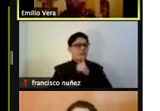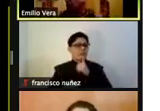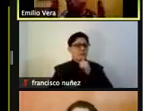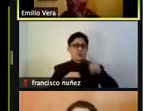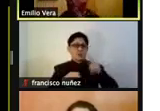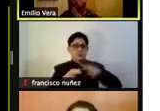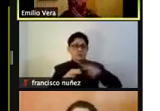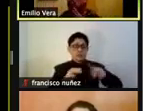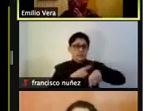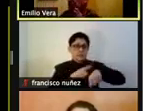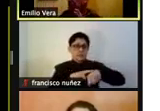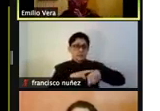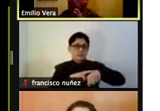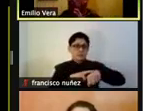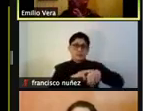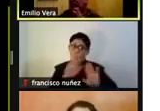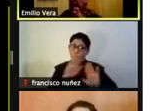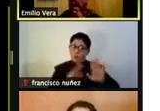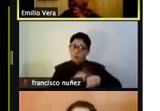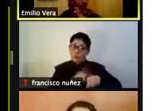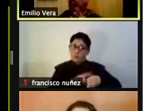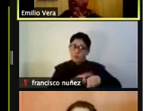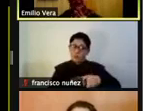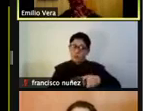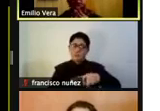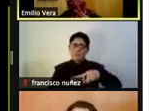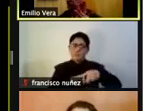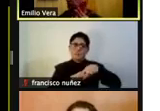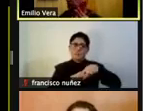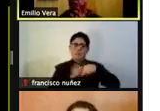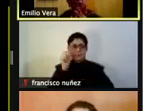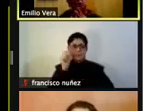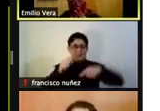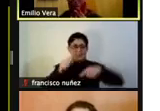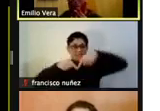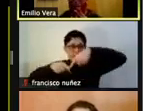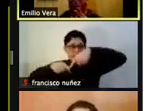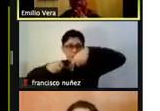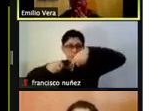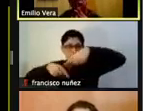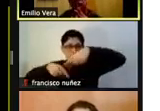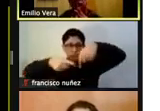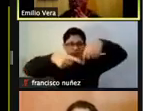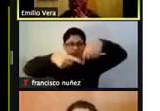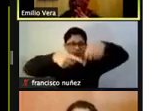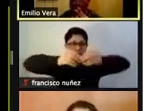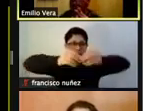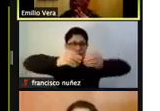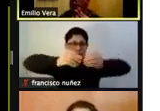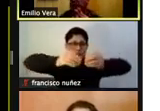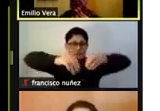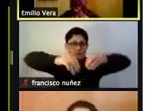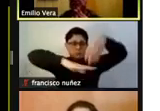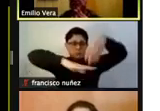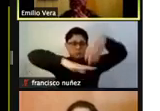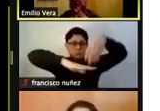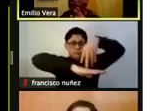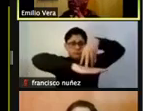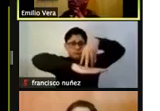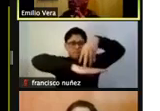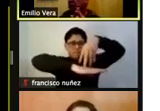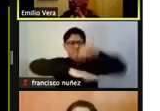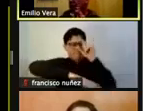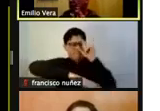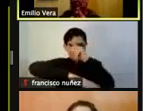En tierra es casi nunca uno puede usar los datos de forma directa, siempre tiene que corregir primero. Otra cosa,